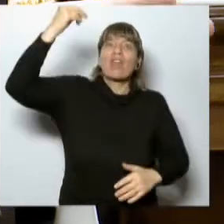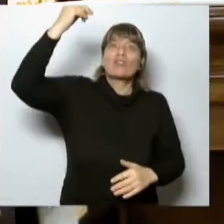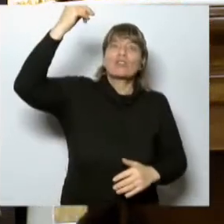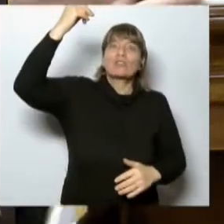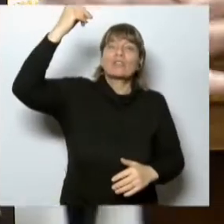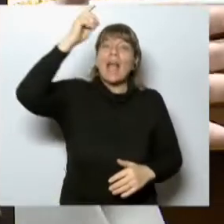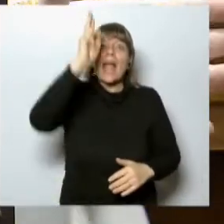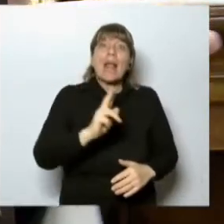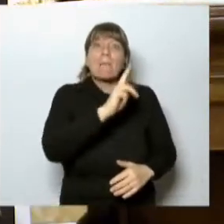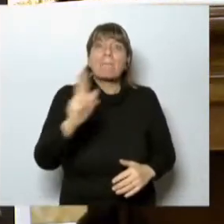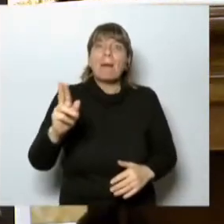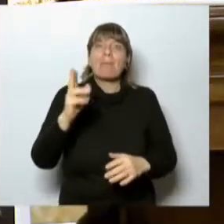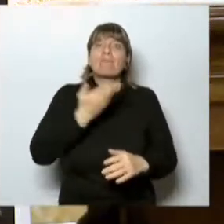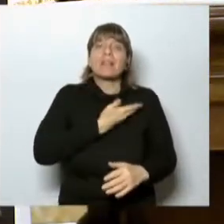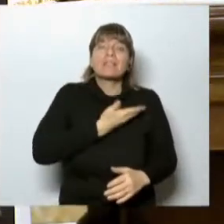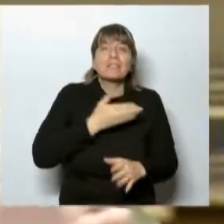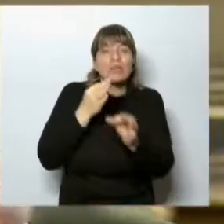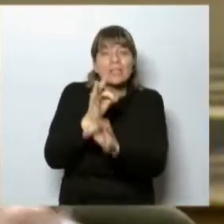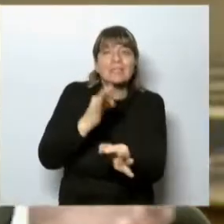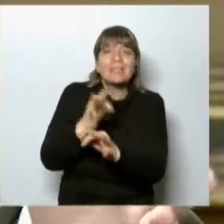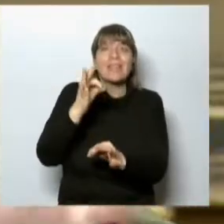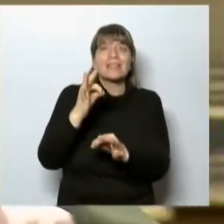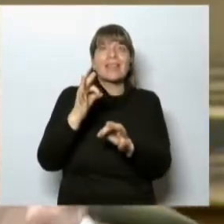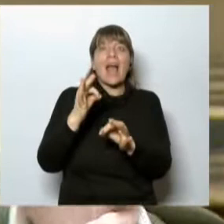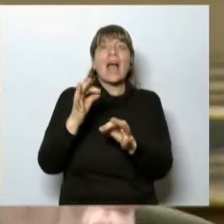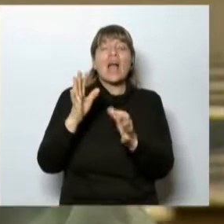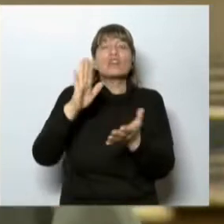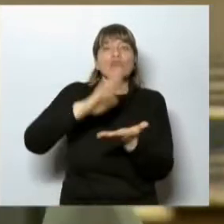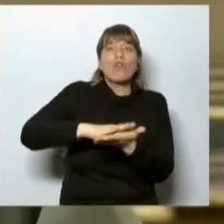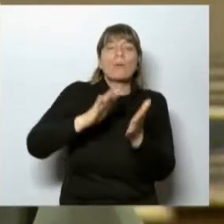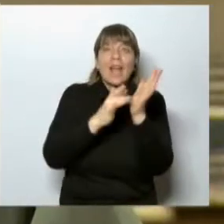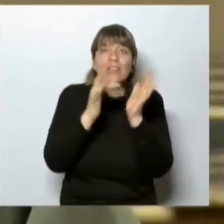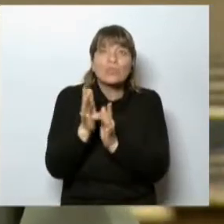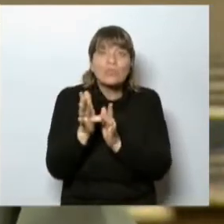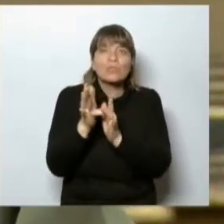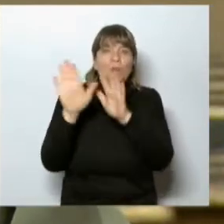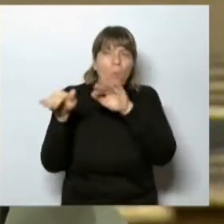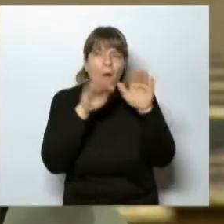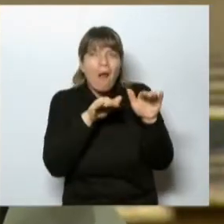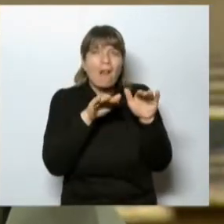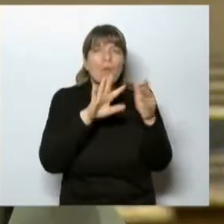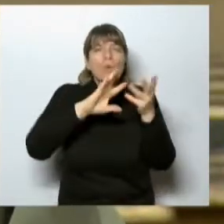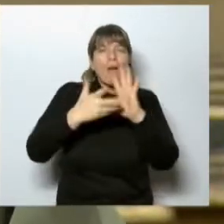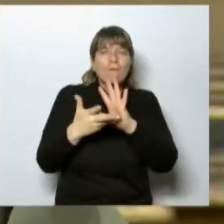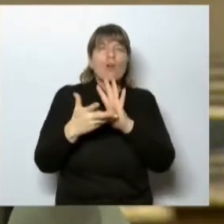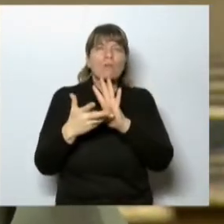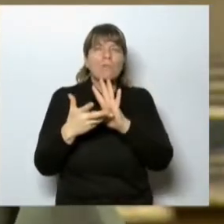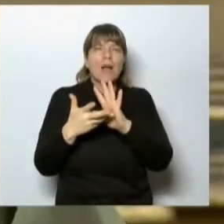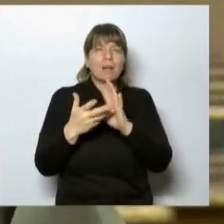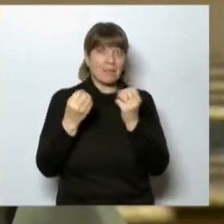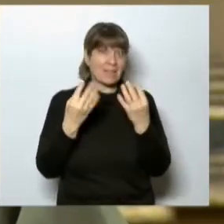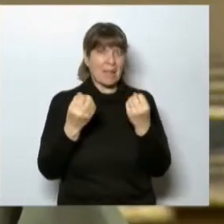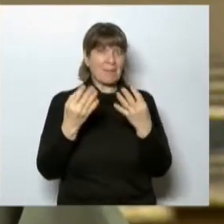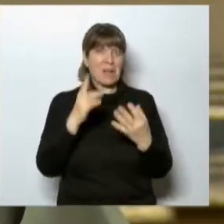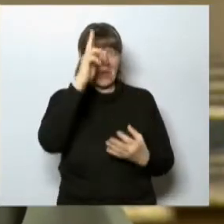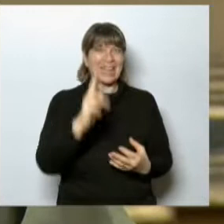El Papa enseña la doctrina de Jesús, le pasa un poco lo mismo que a Cristo. Entonces, de alguna forma quiere decir que está bien lo que hace el